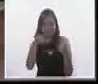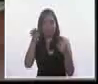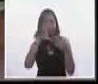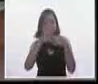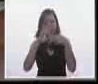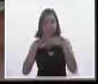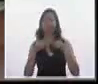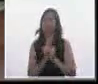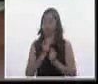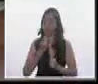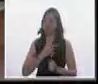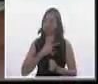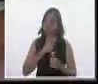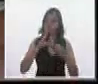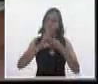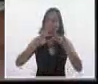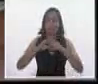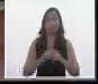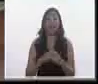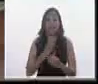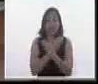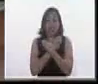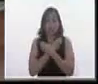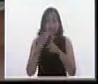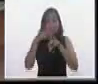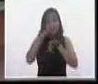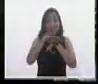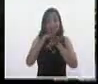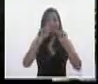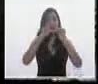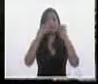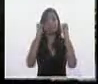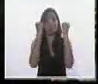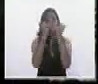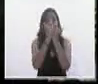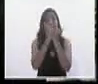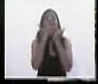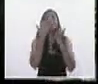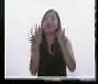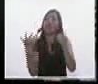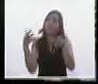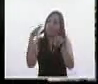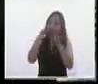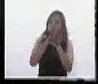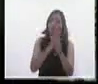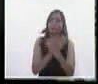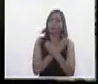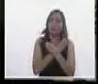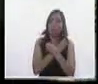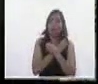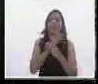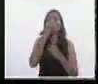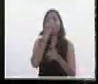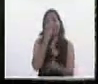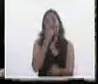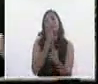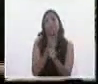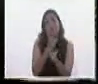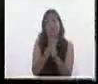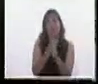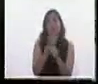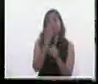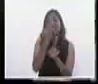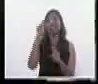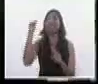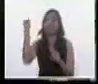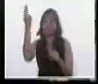Claro que sí con mucho gusto educación incluyente es una asociación que busca la inclusión educativa a nivel superior preparatoria y